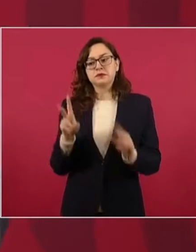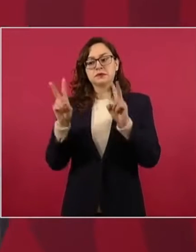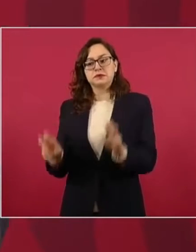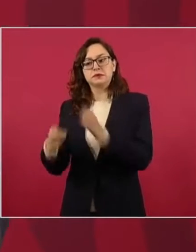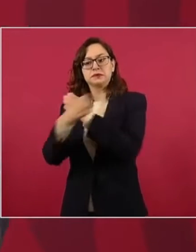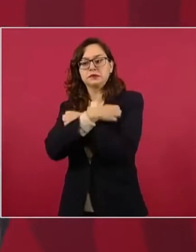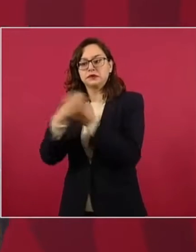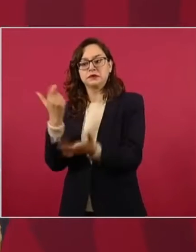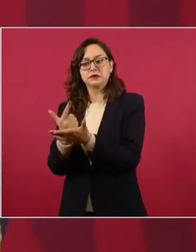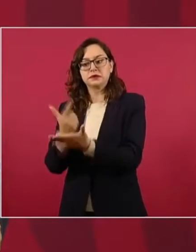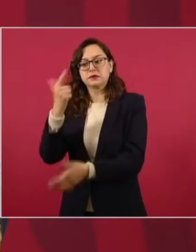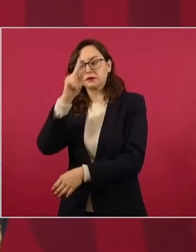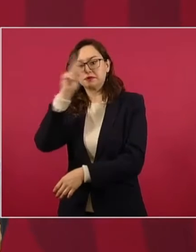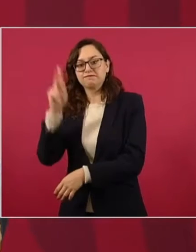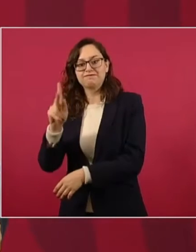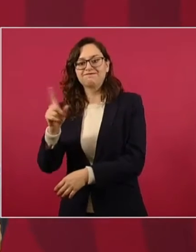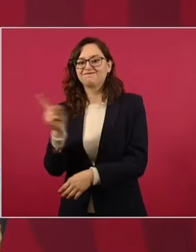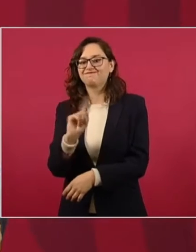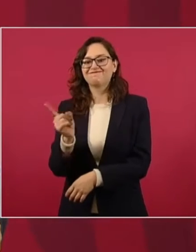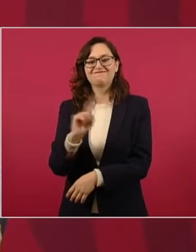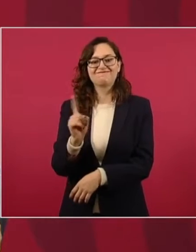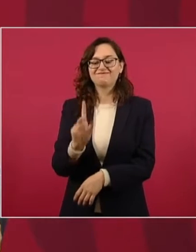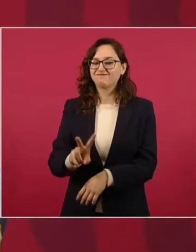asunto ideológico,